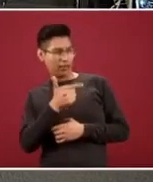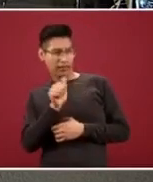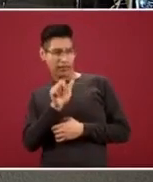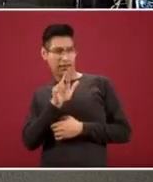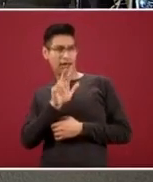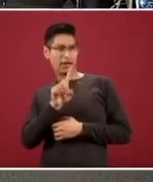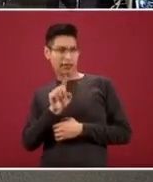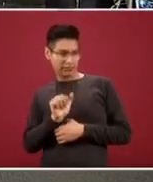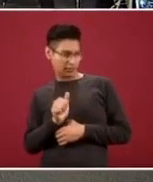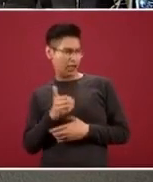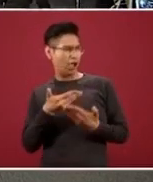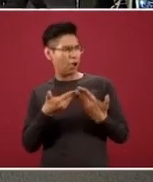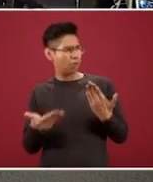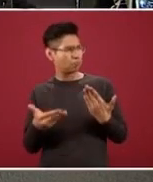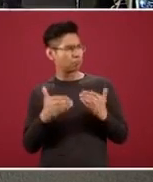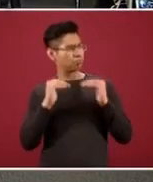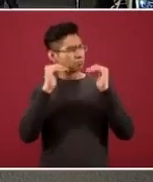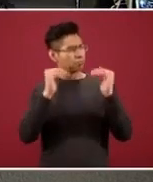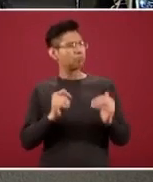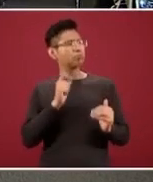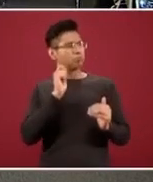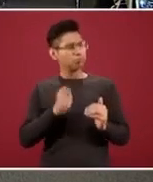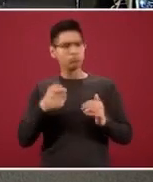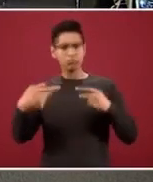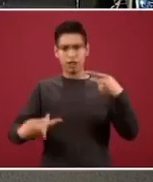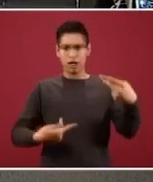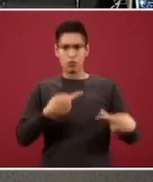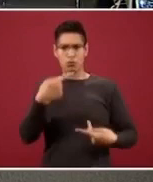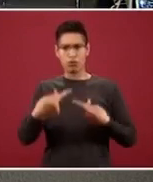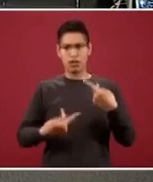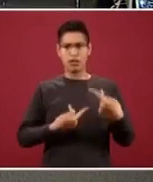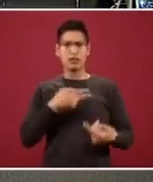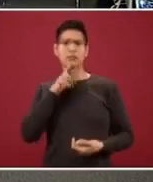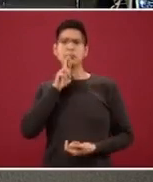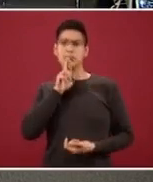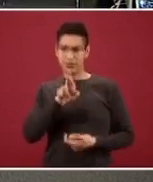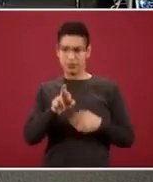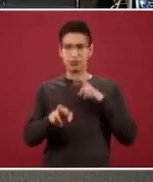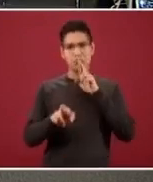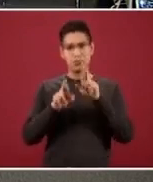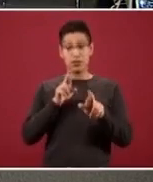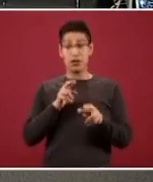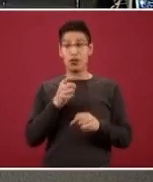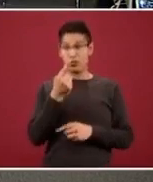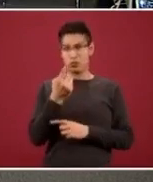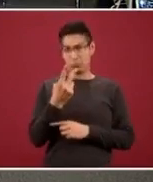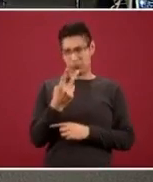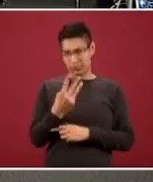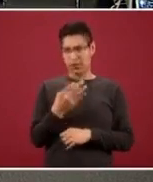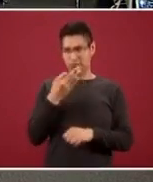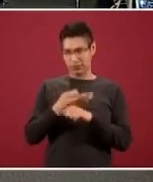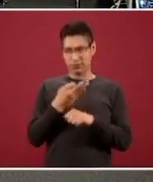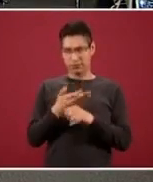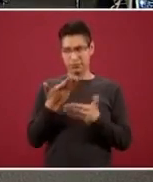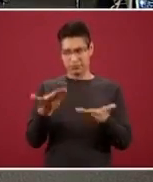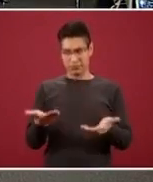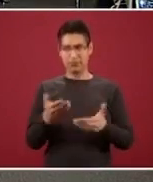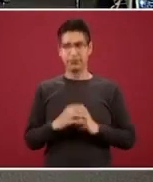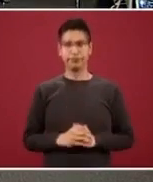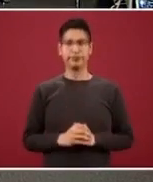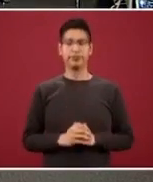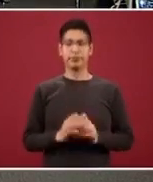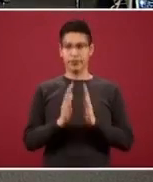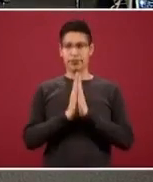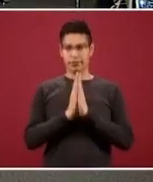Vamos a pasar a la sesión de preguntas y respuestas. 1, 2 y 3 ahorita.